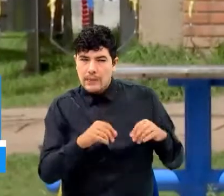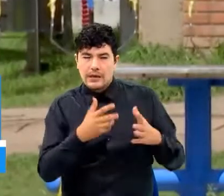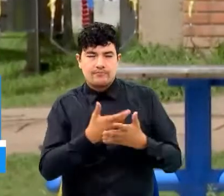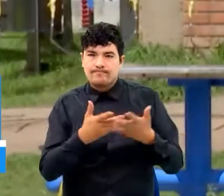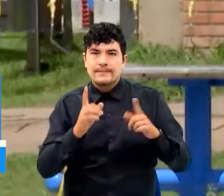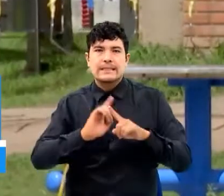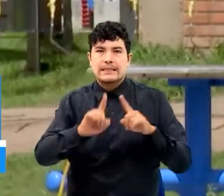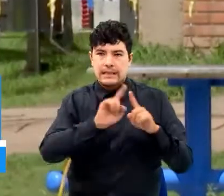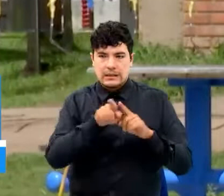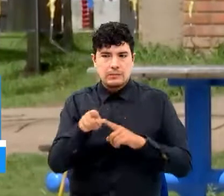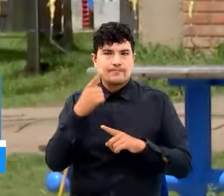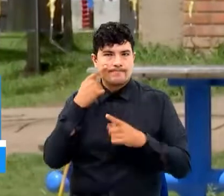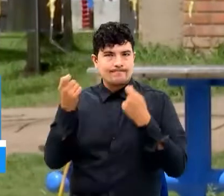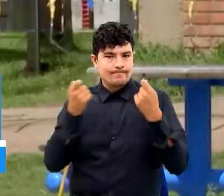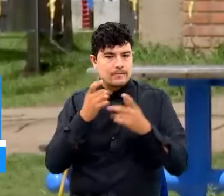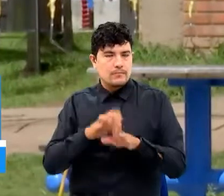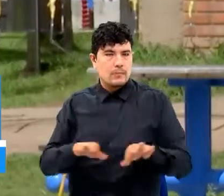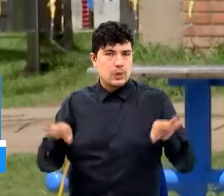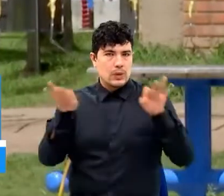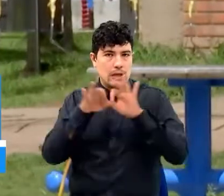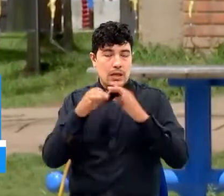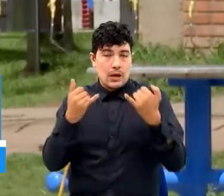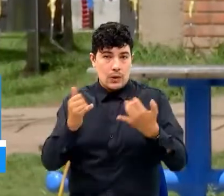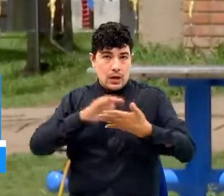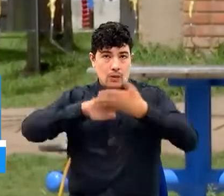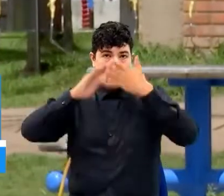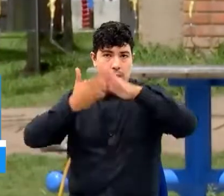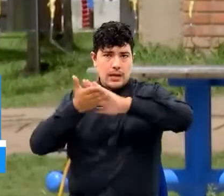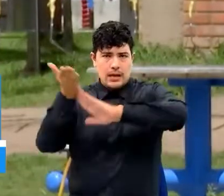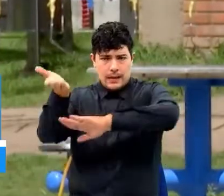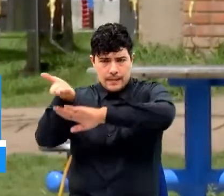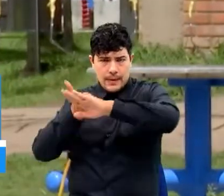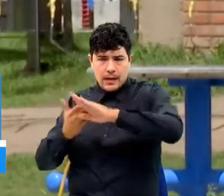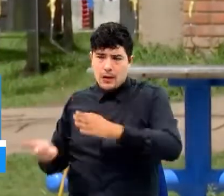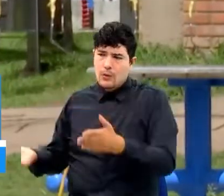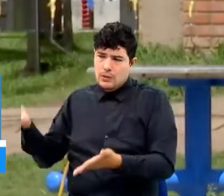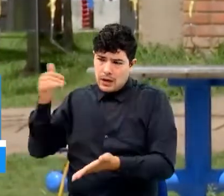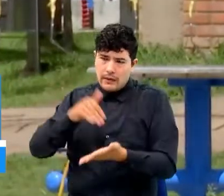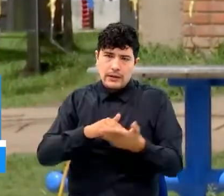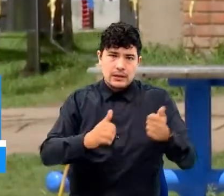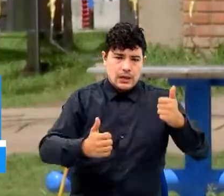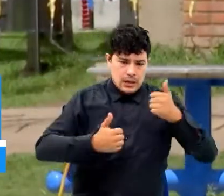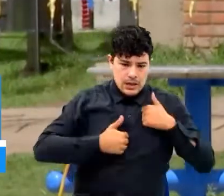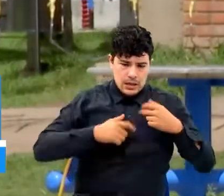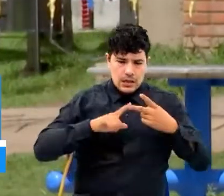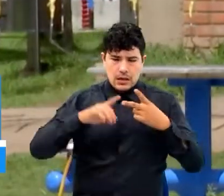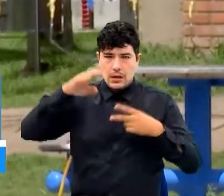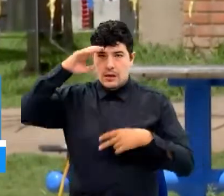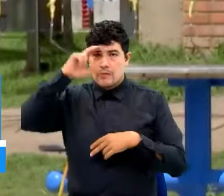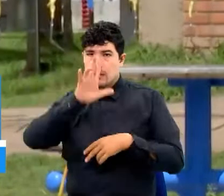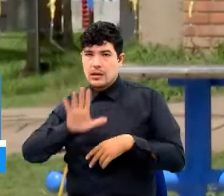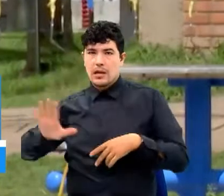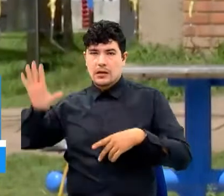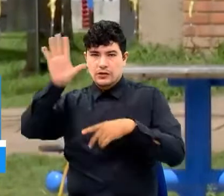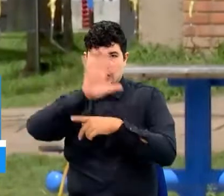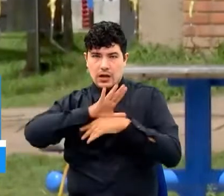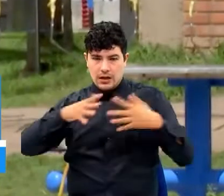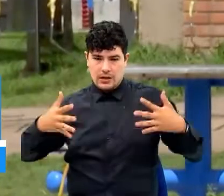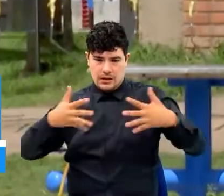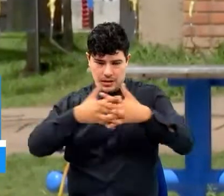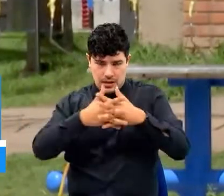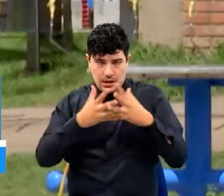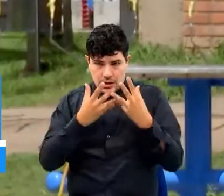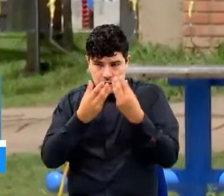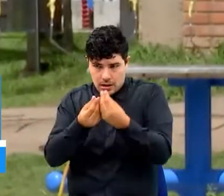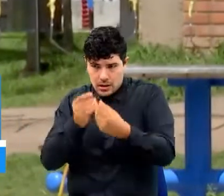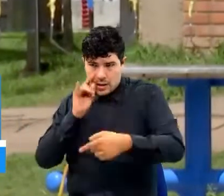Es importante resaltar que la comunidad ha pedido que nuevamente se reactiven los patrullajes ejército y policía que eran constantes por los diferentes barrios de la ciudad. Este